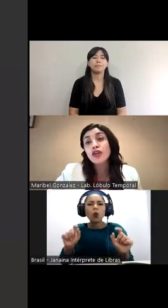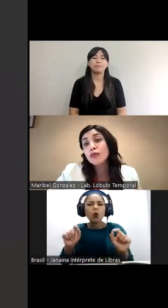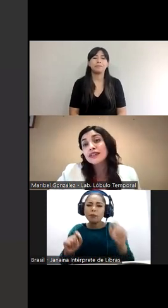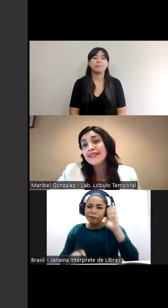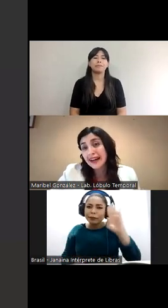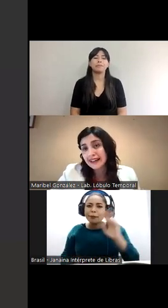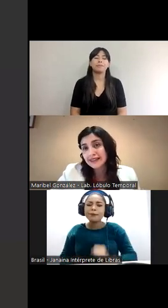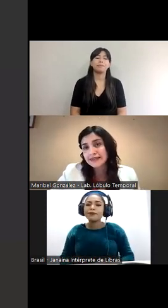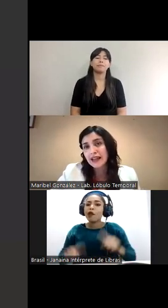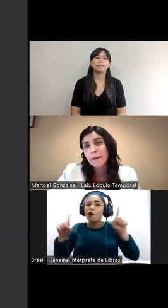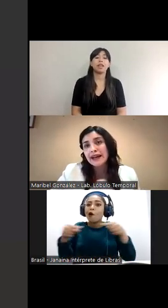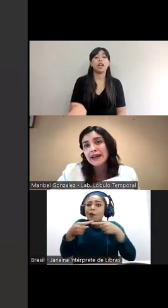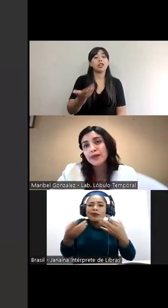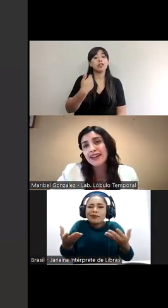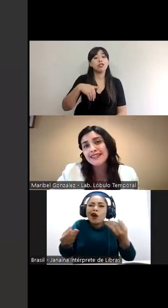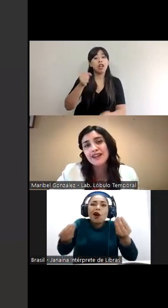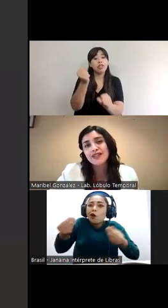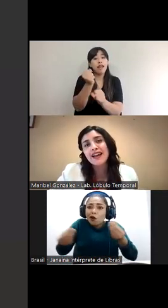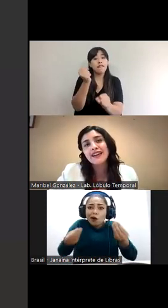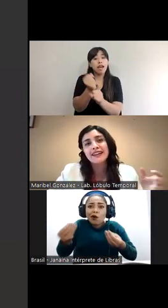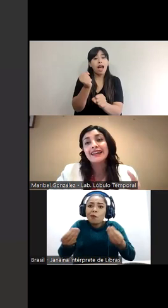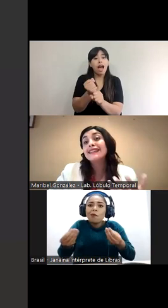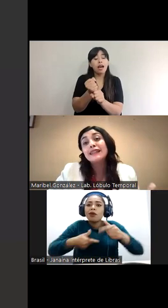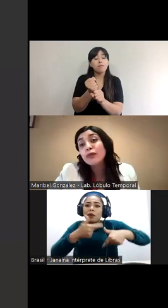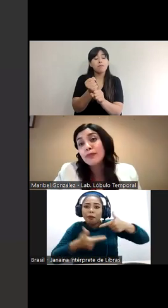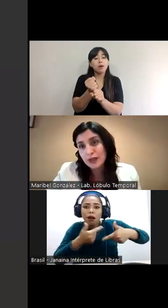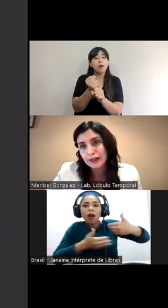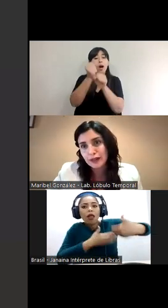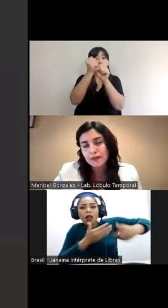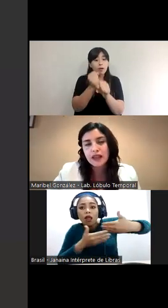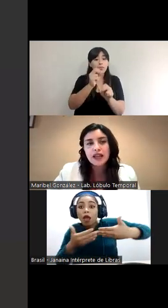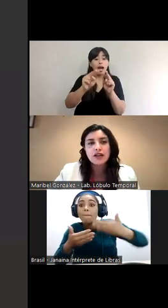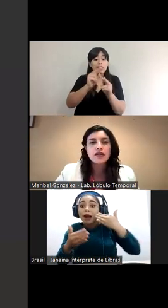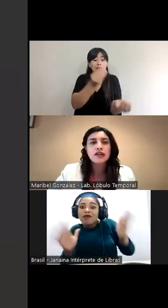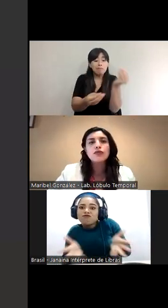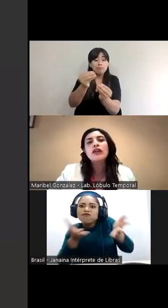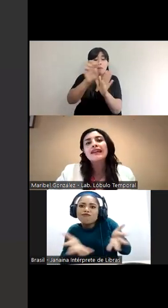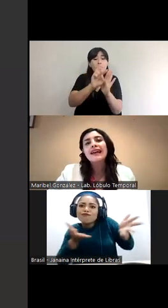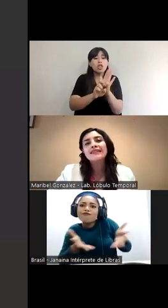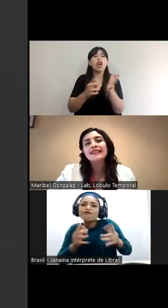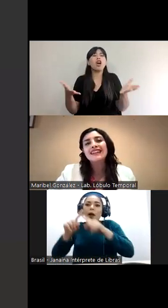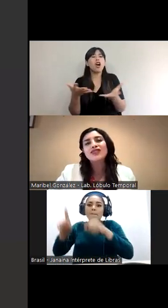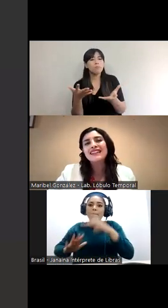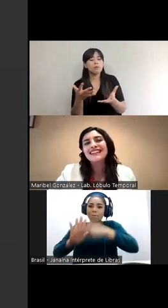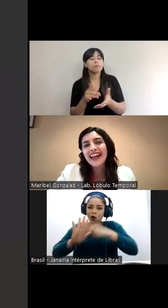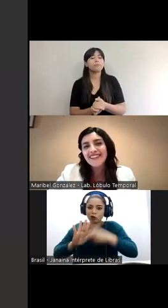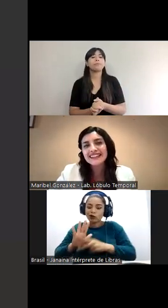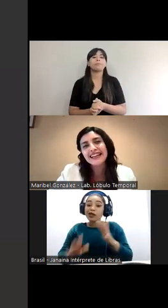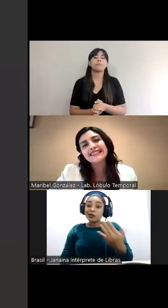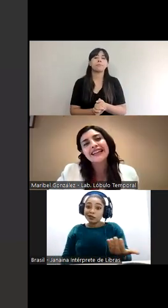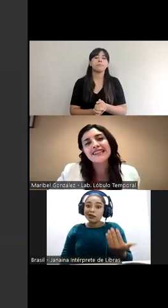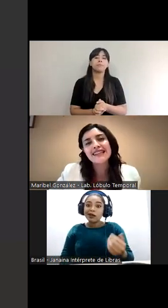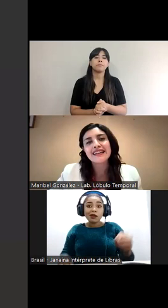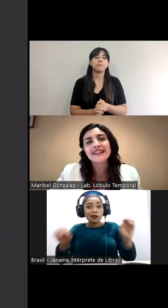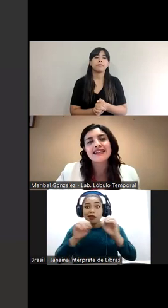el cómo trabajar para poder desarrollar este tipo de proyectos, ¿no? Y una de las cosas clave